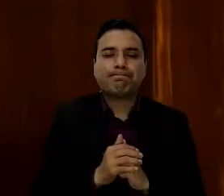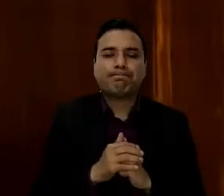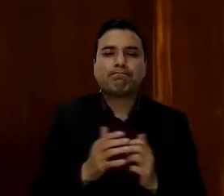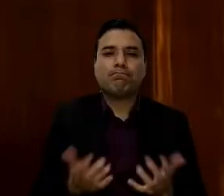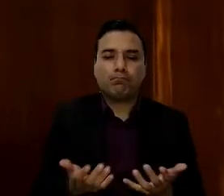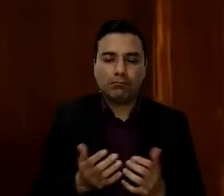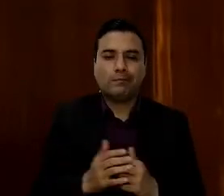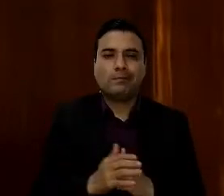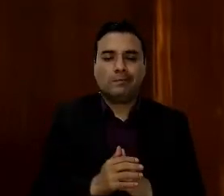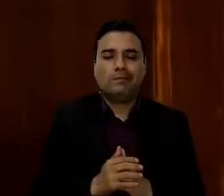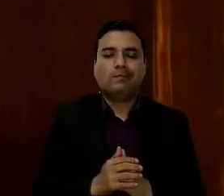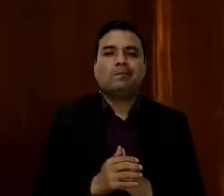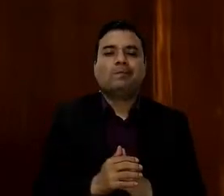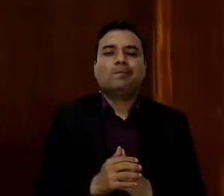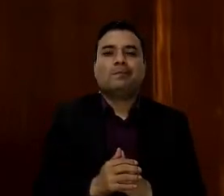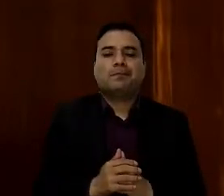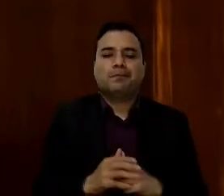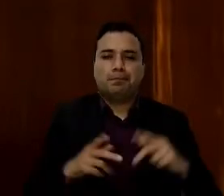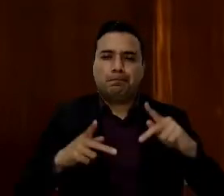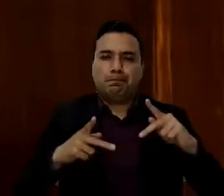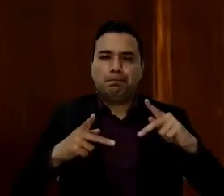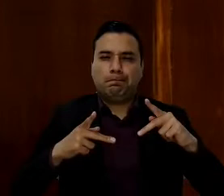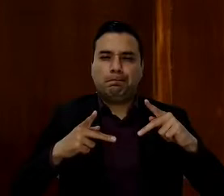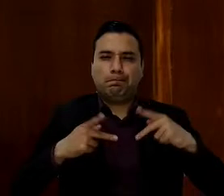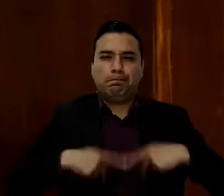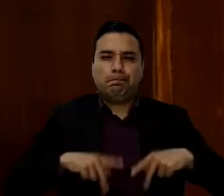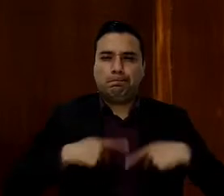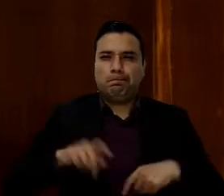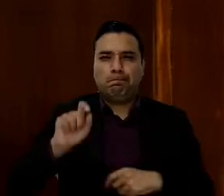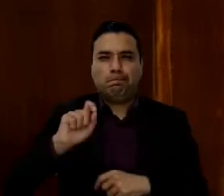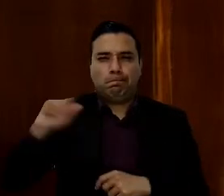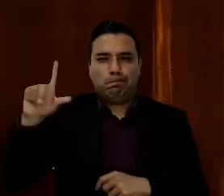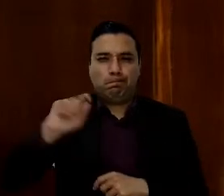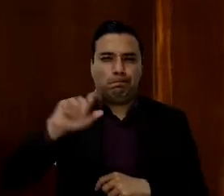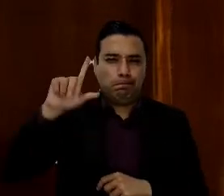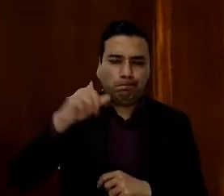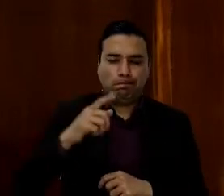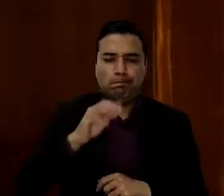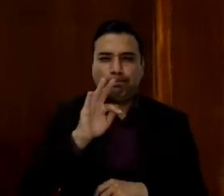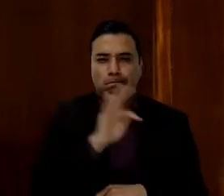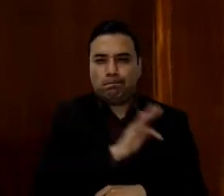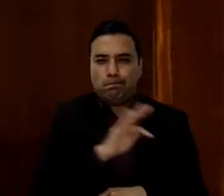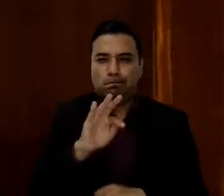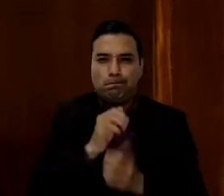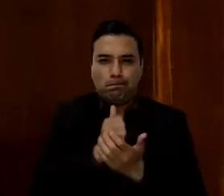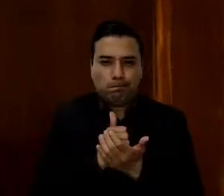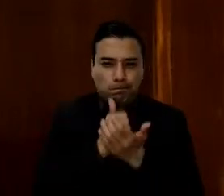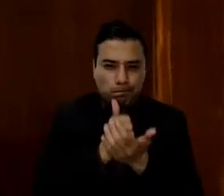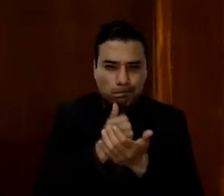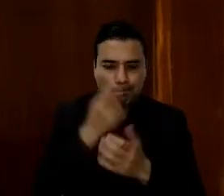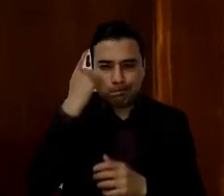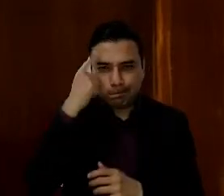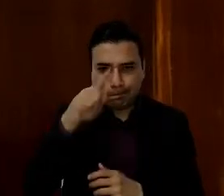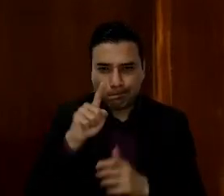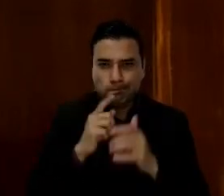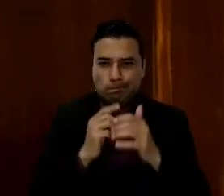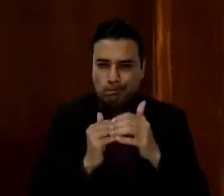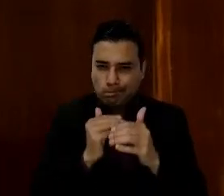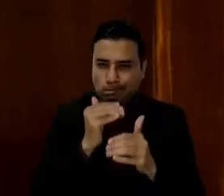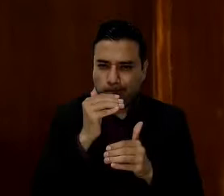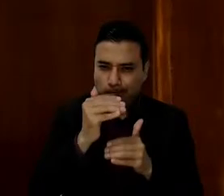enfrentar desde diferentes flancos los desequilibrios generados por el modelo de desarrollo